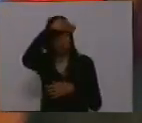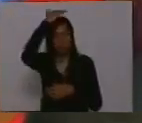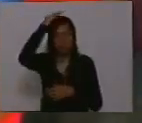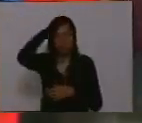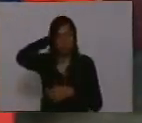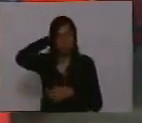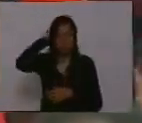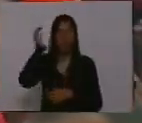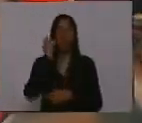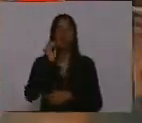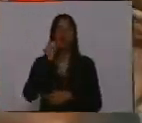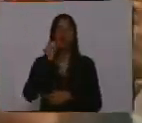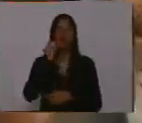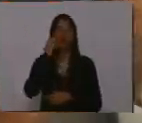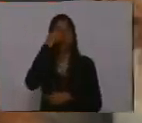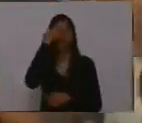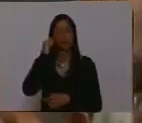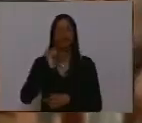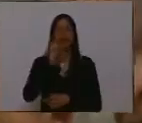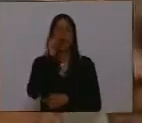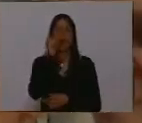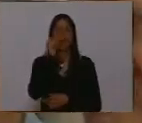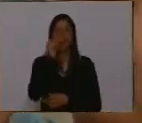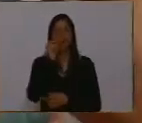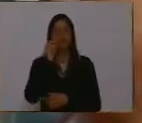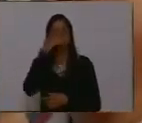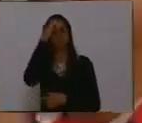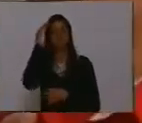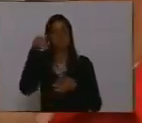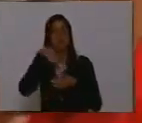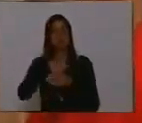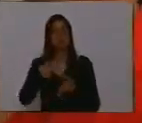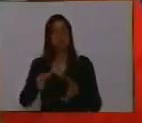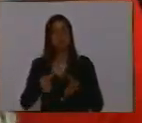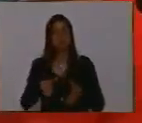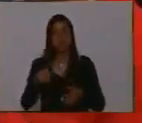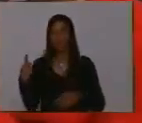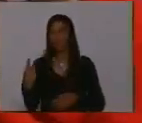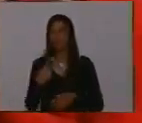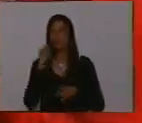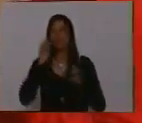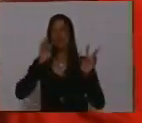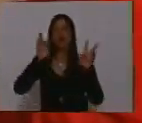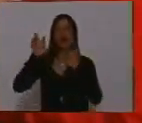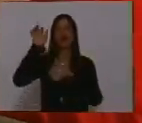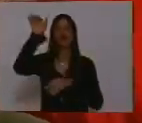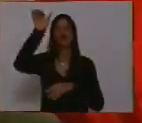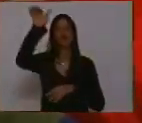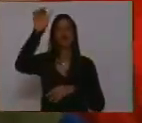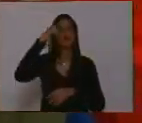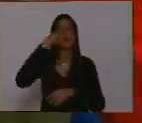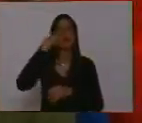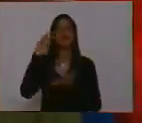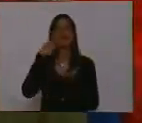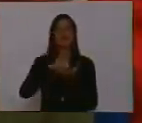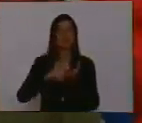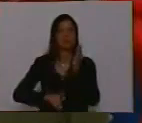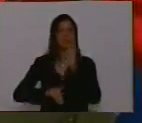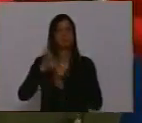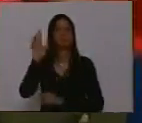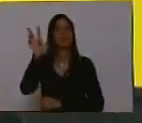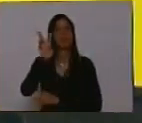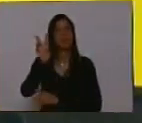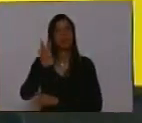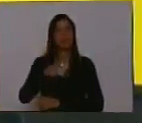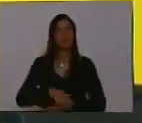gobernador de Miranda. Porque todos y todas estamos mirando al futuro y formamos parte de esa construcción. Saludar